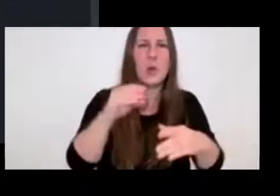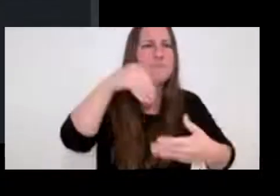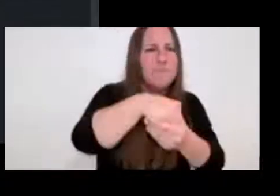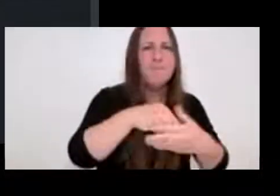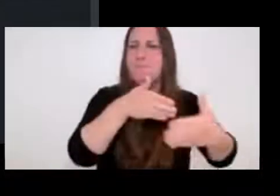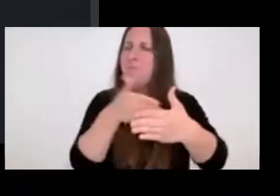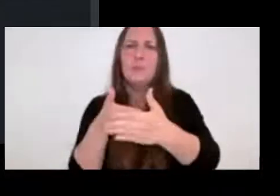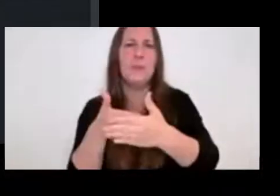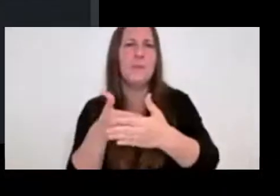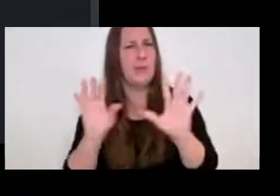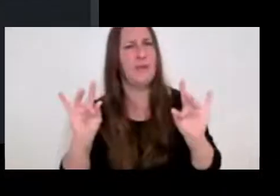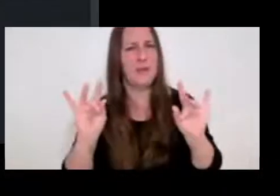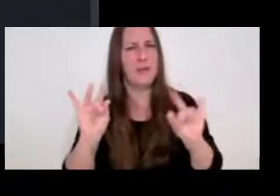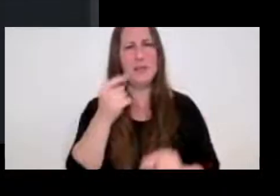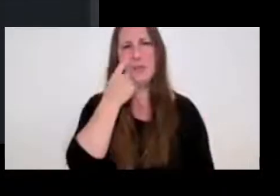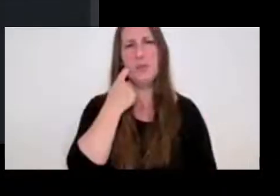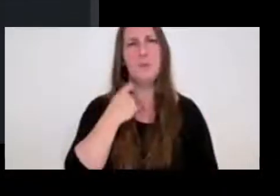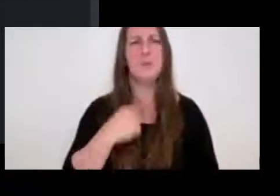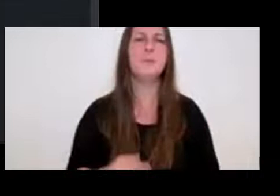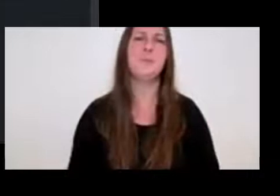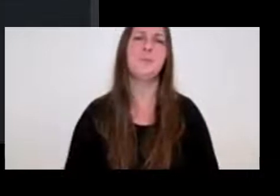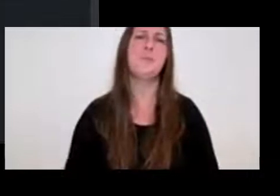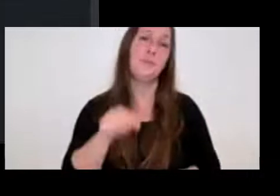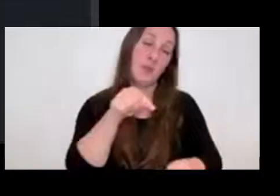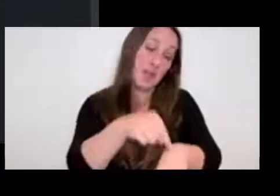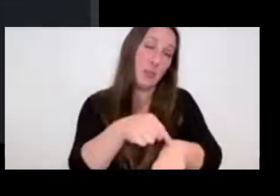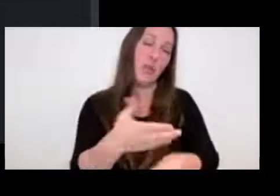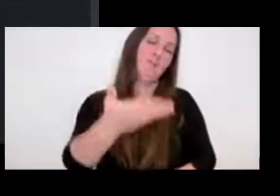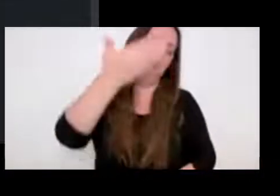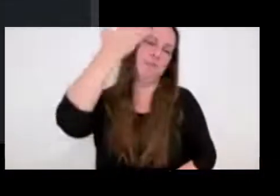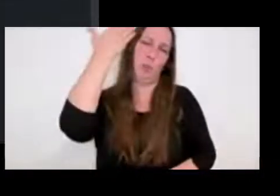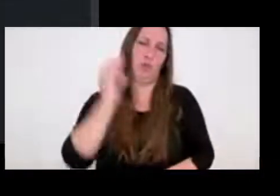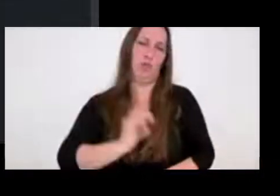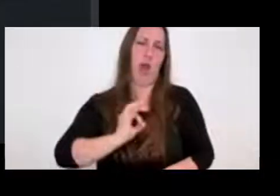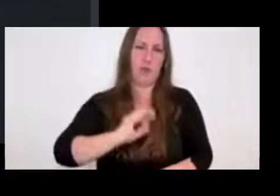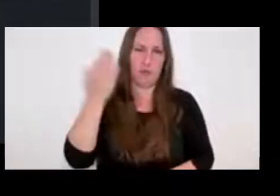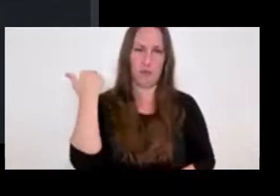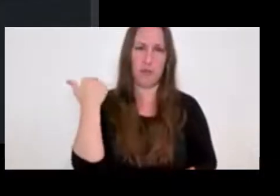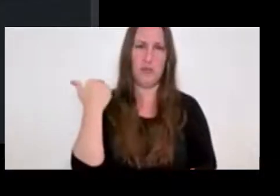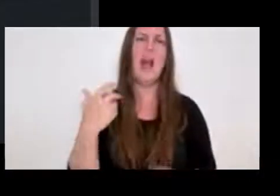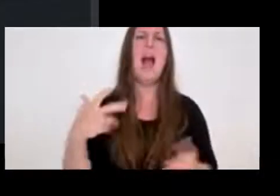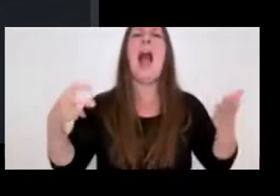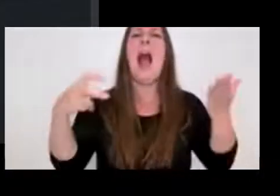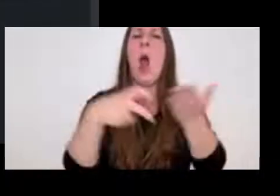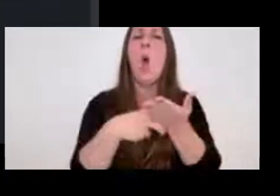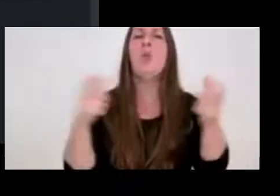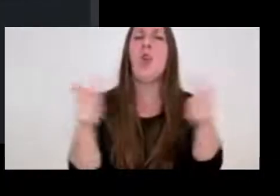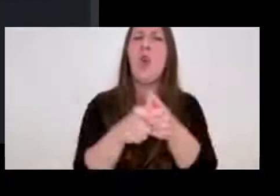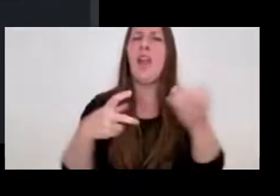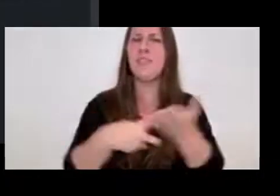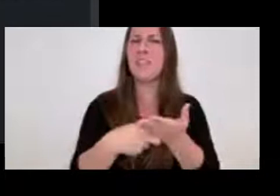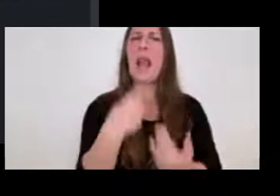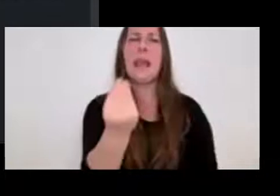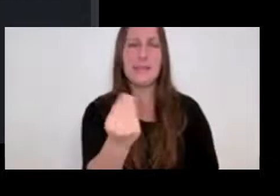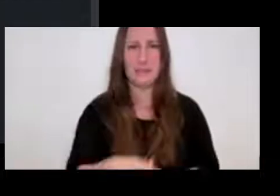lados. Y esto ya viene de hace muchos años. Muy bien. ¿Qué es auditoría fiscal, digamos? ¿Por